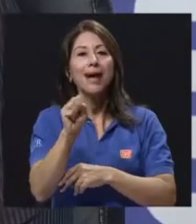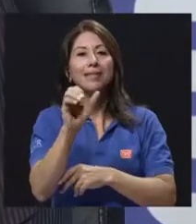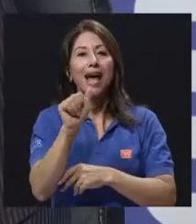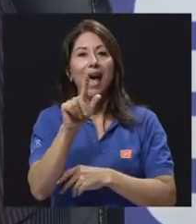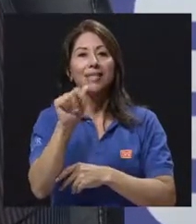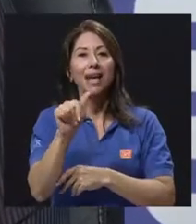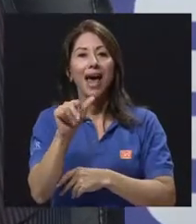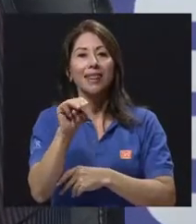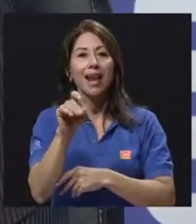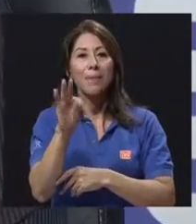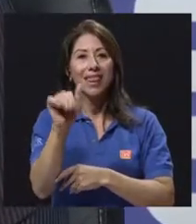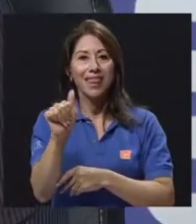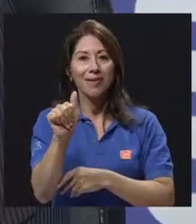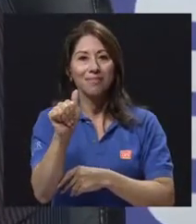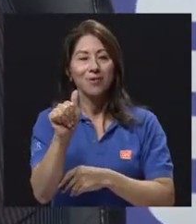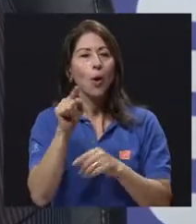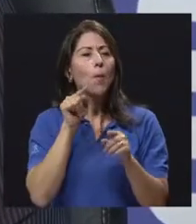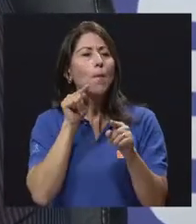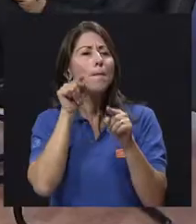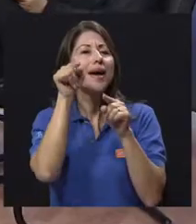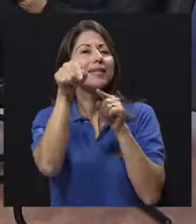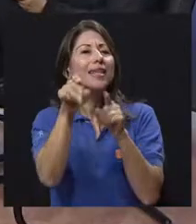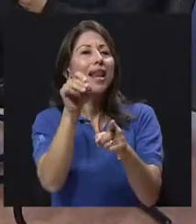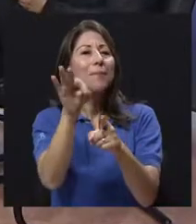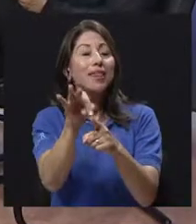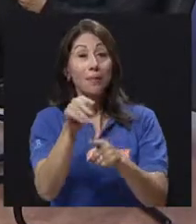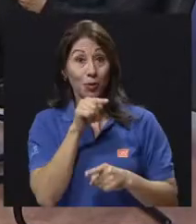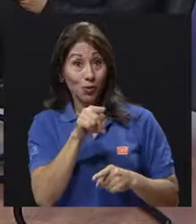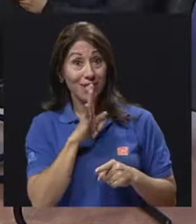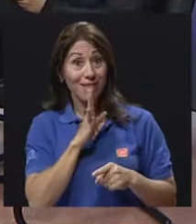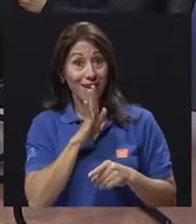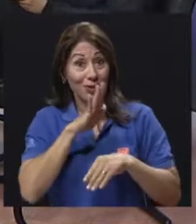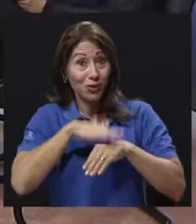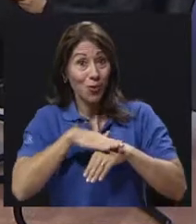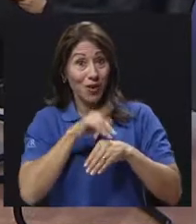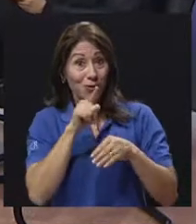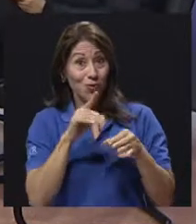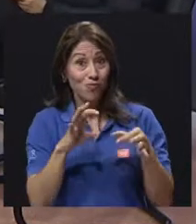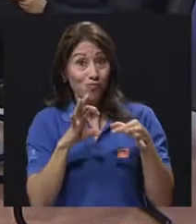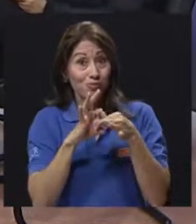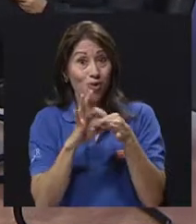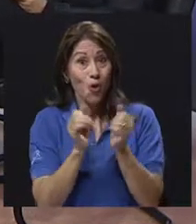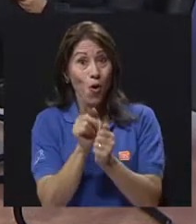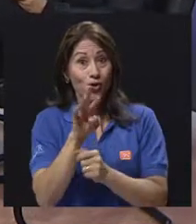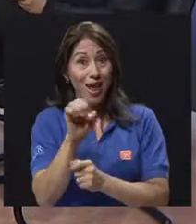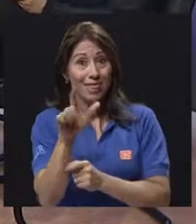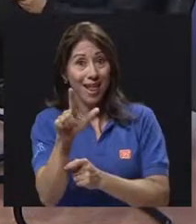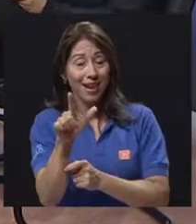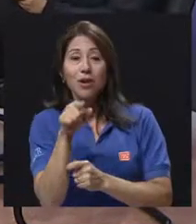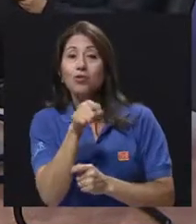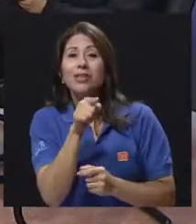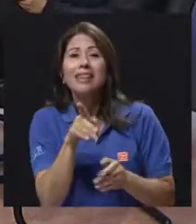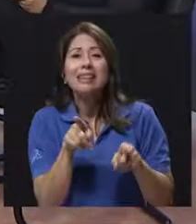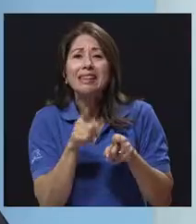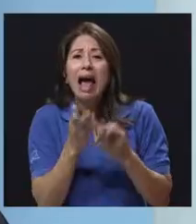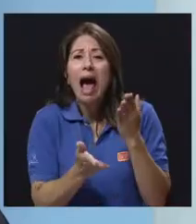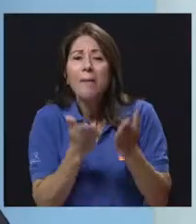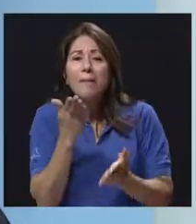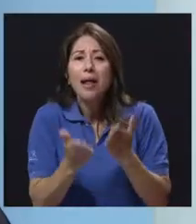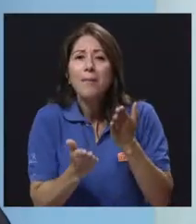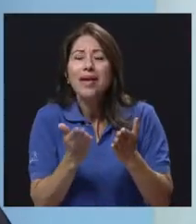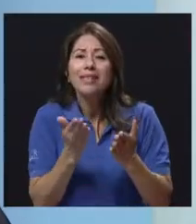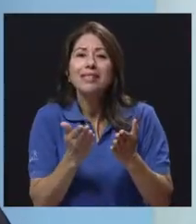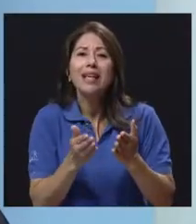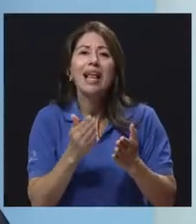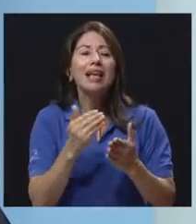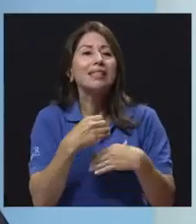historia de tu relación con Randall y entonces estaba pensando yo que, bueno, claro, eso tal vez les facilitó un poco las cosas del seguimiento